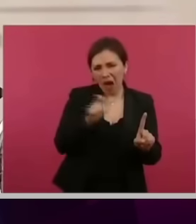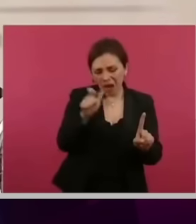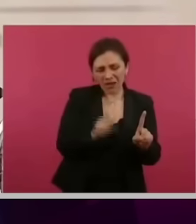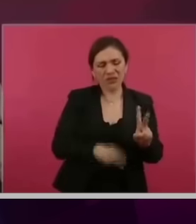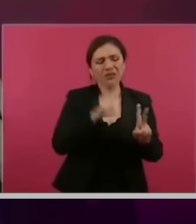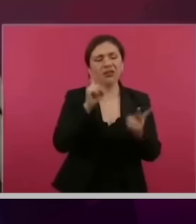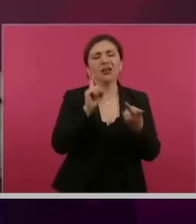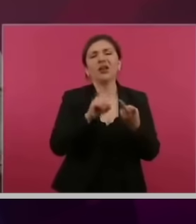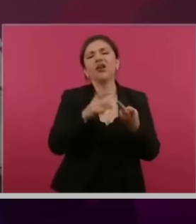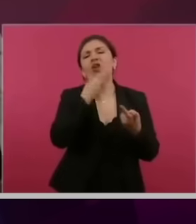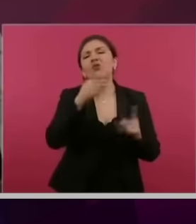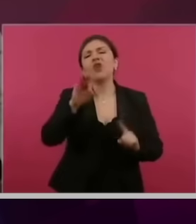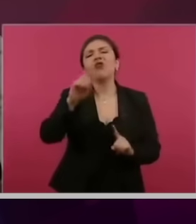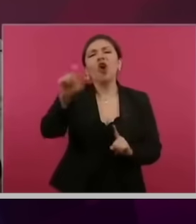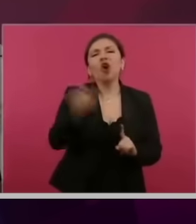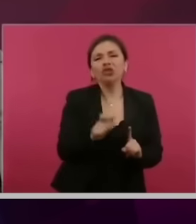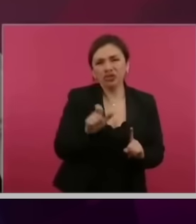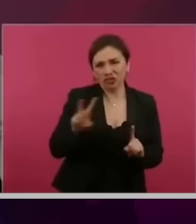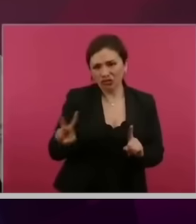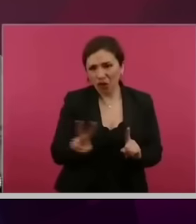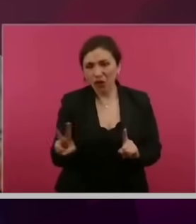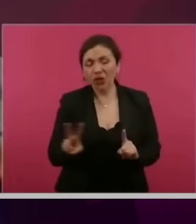Fox, nada más que ya